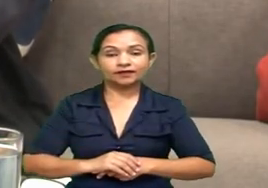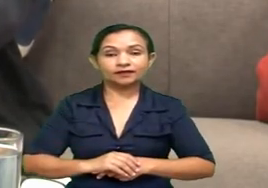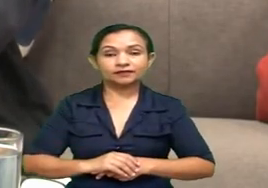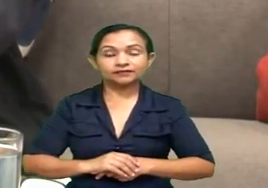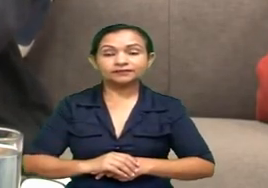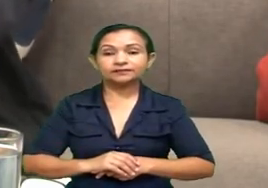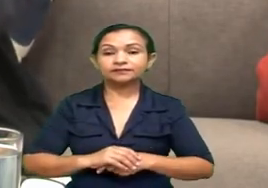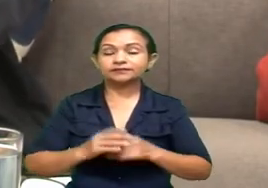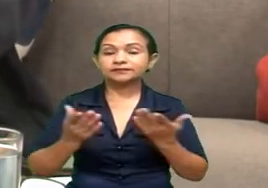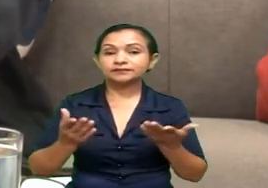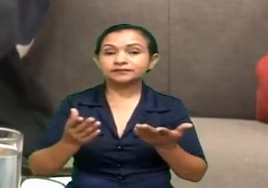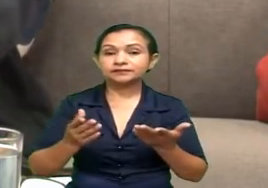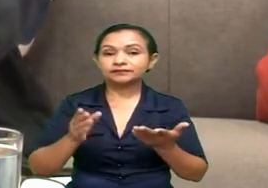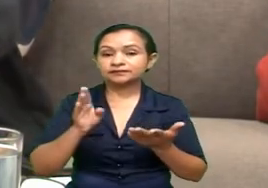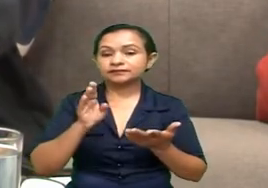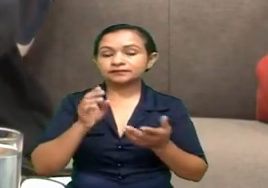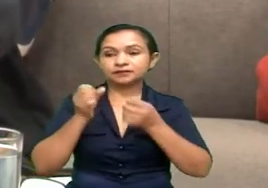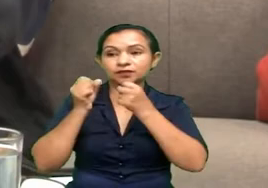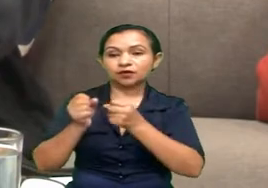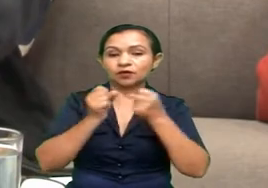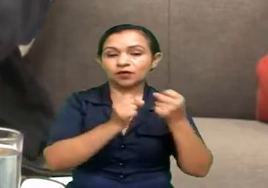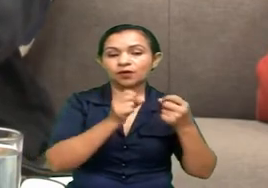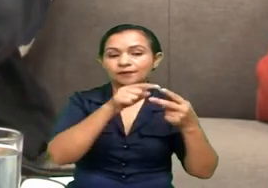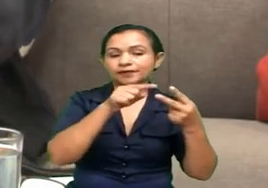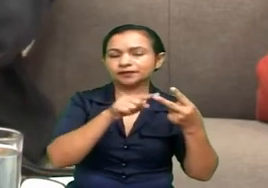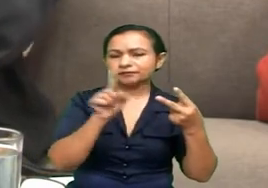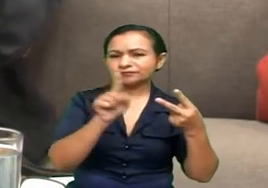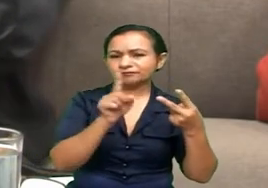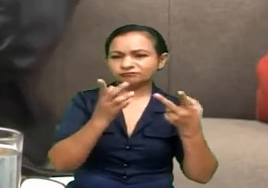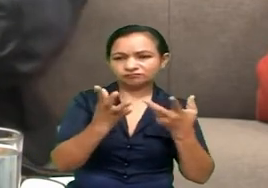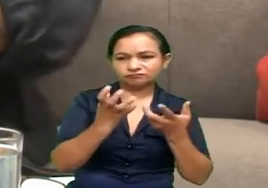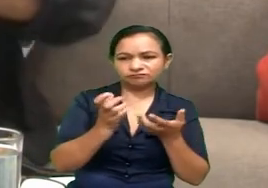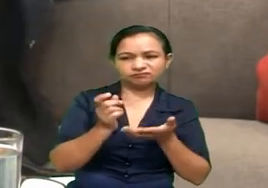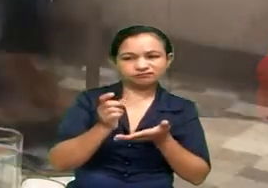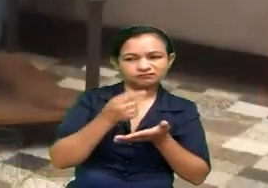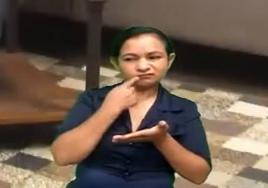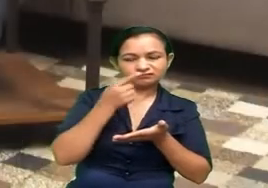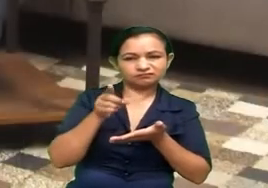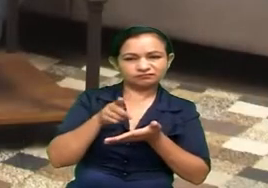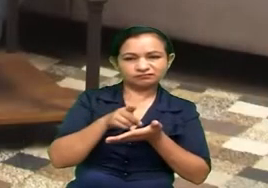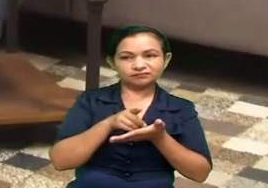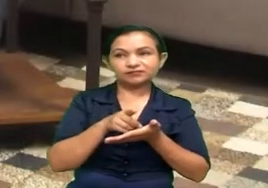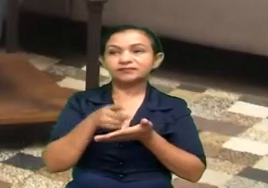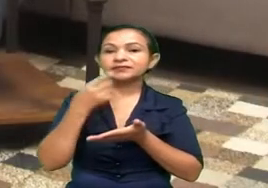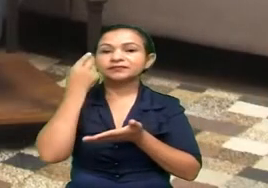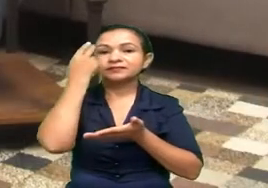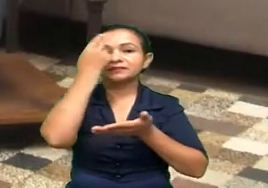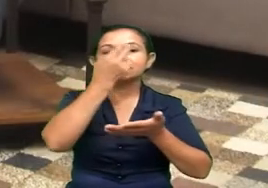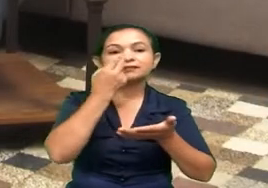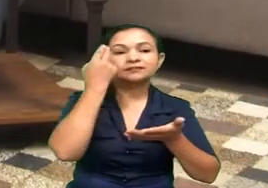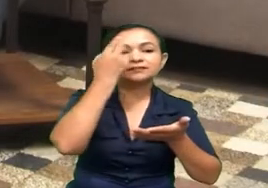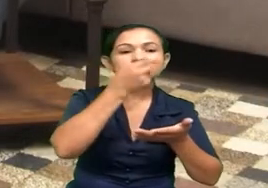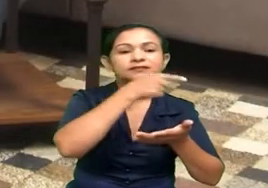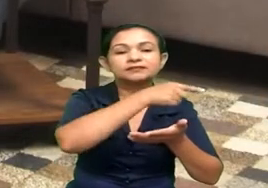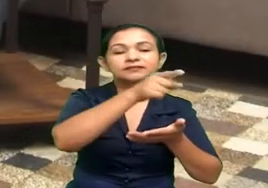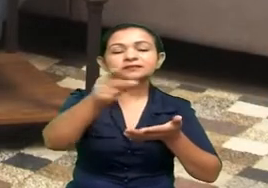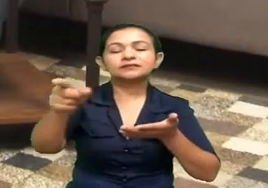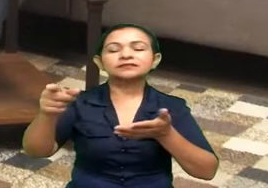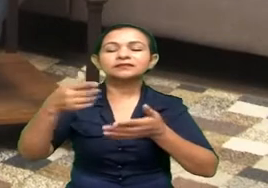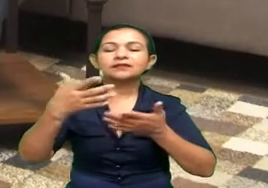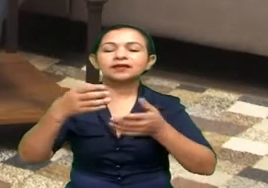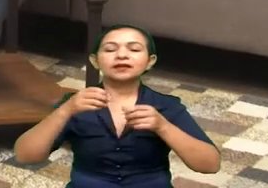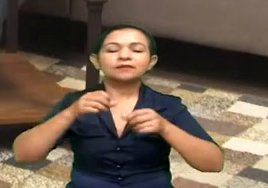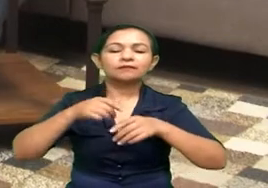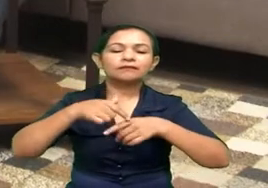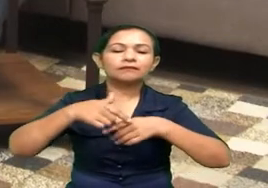José Cecilio del Valle no quería la independencia y estaba diciendo que se le consultara a las provincias alargando pues